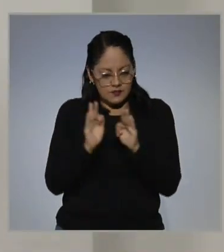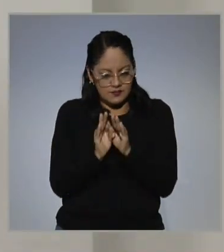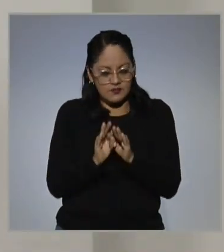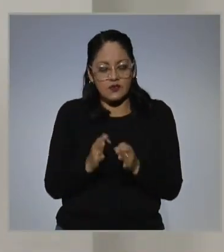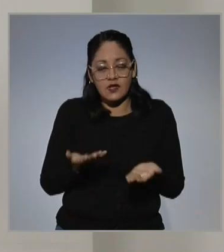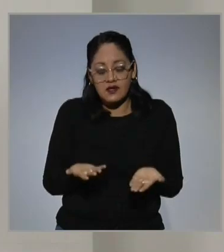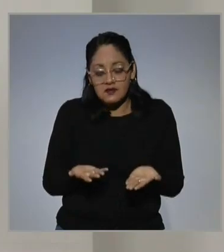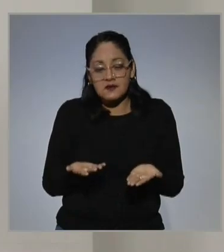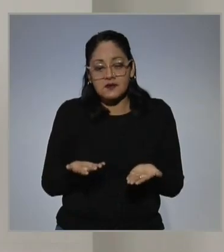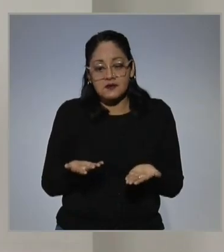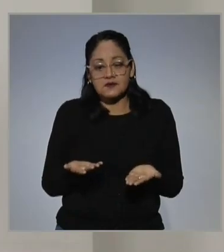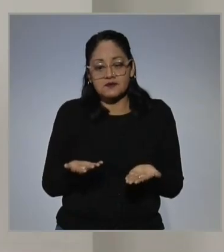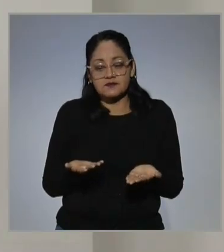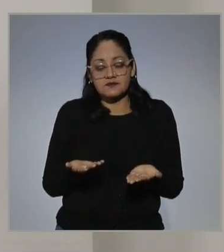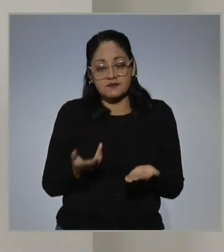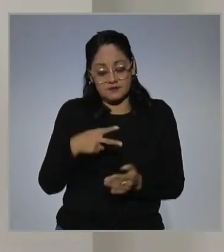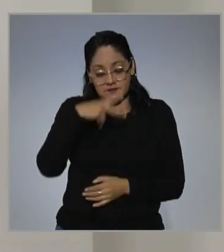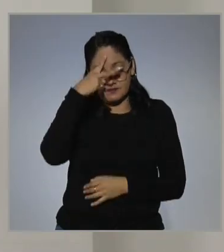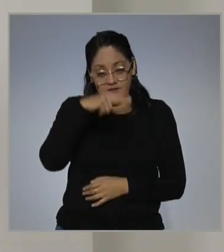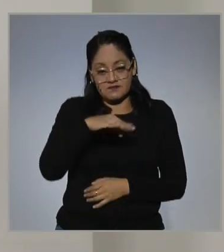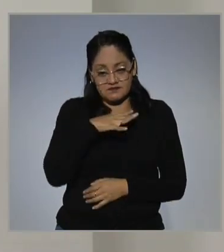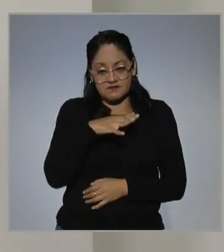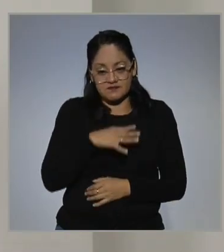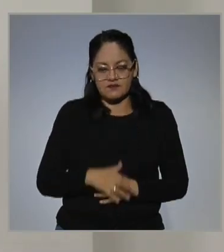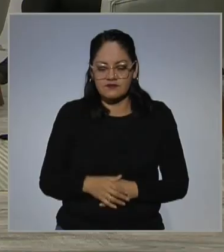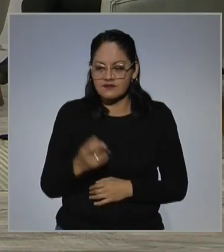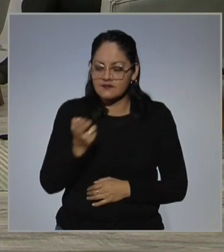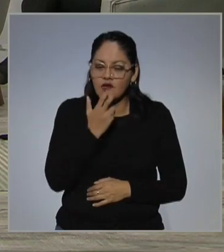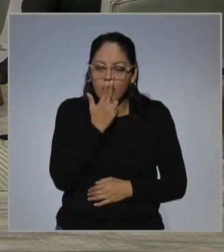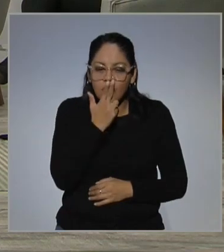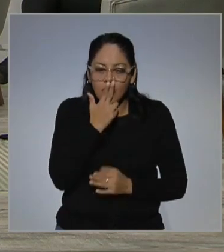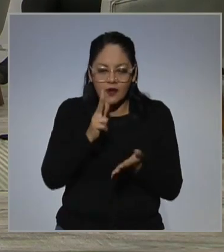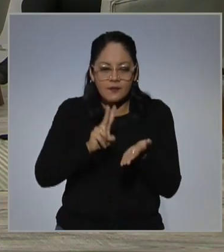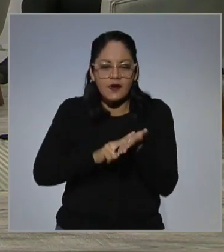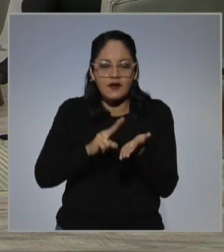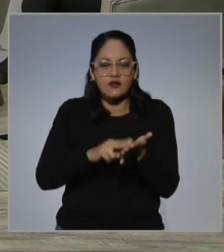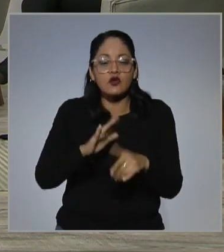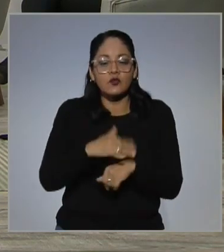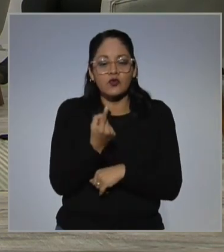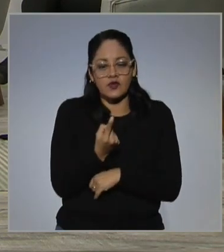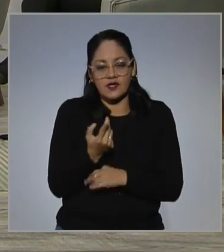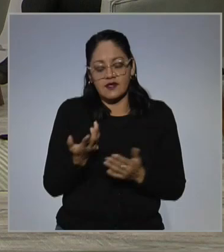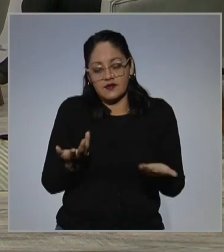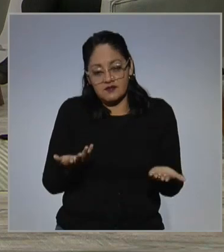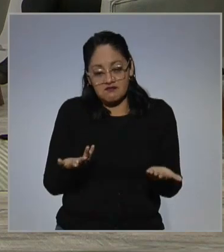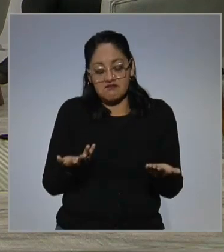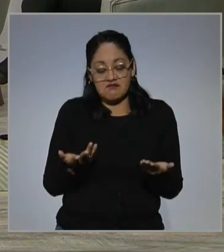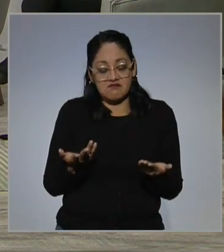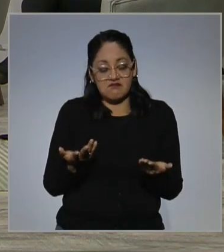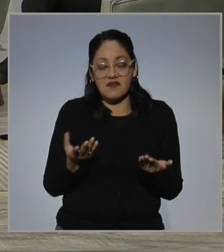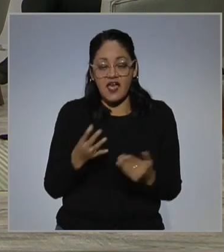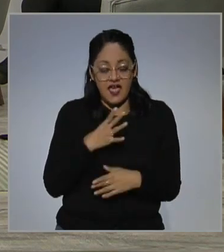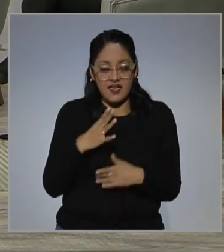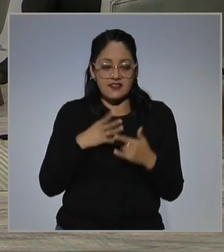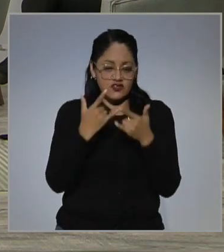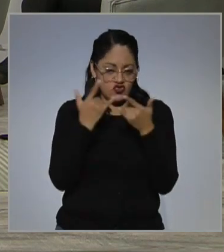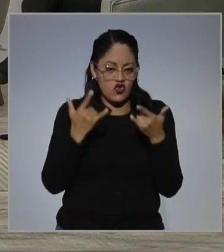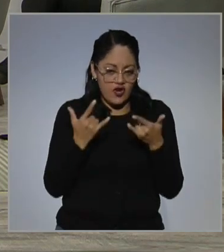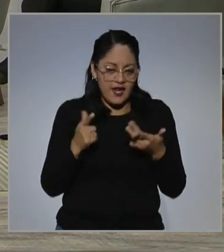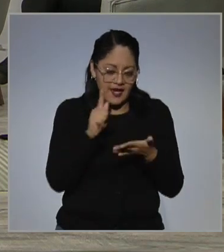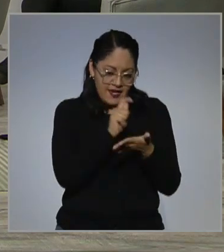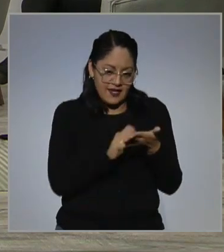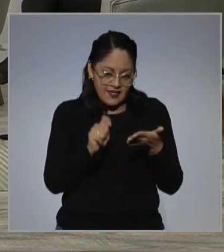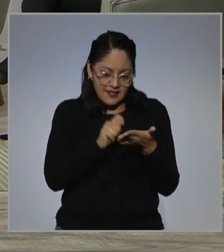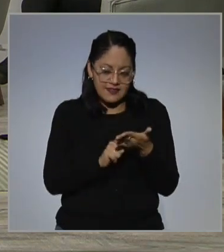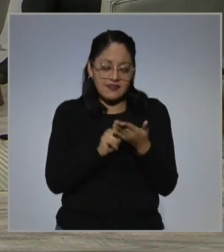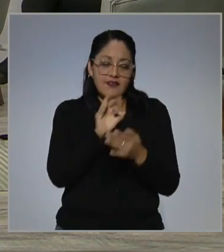que tiene México. Y es muy valioso porque incluso pues se escriben muchas leyendas en torno a lo que